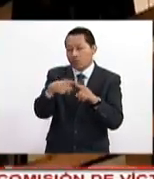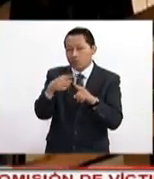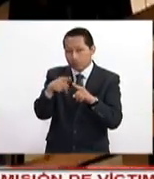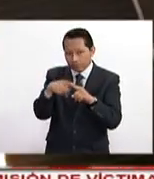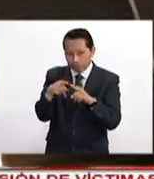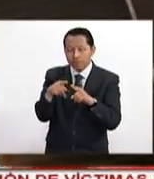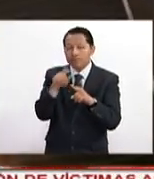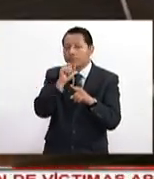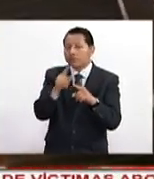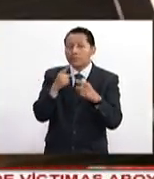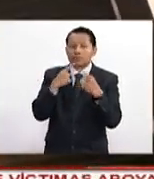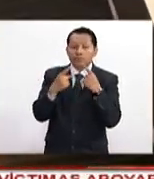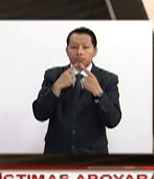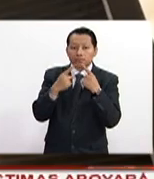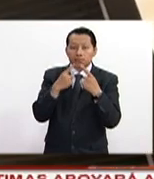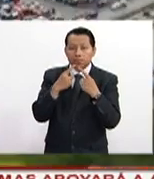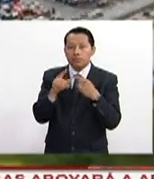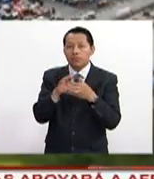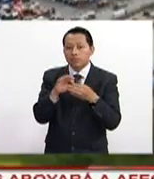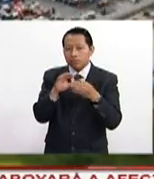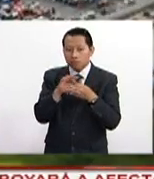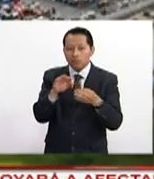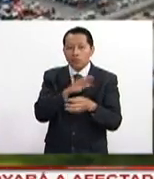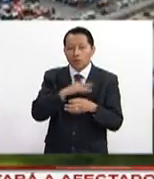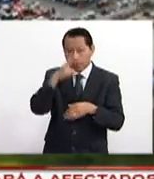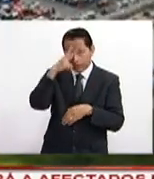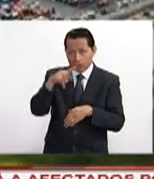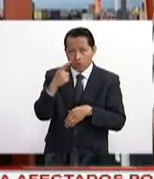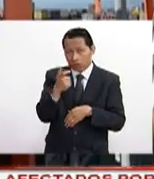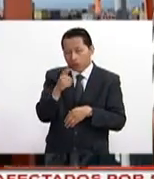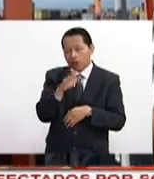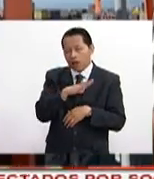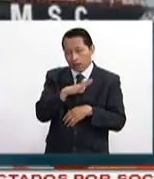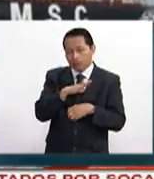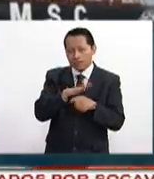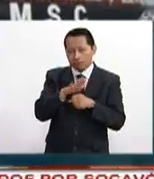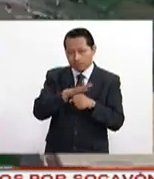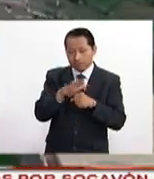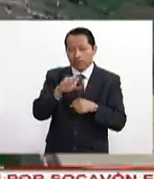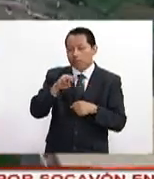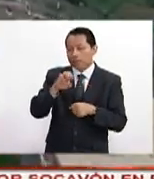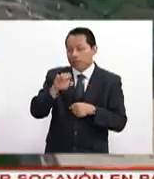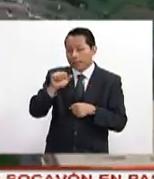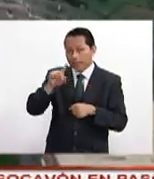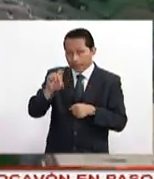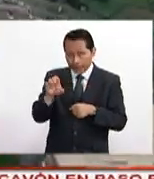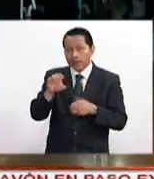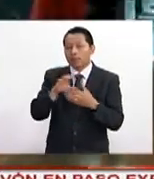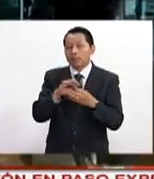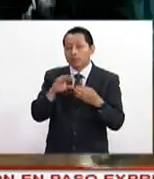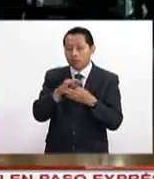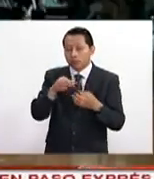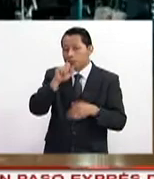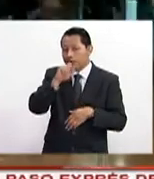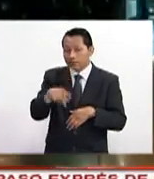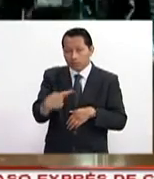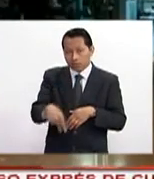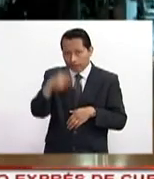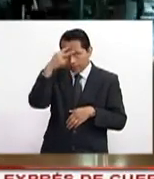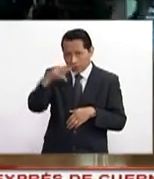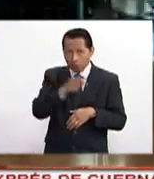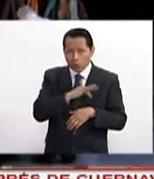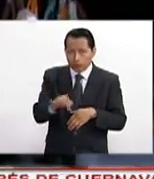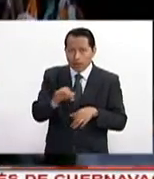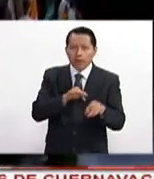otros. También dialogaron sobre el desempeño de la economía mexicana. Al respecto, Meade Curibreña destacó que nuestro país está teniendo